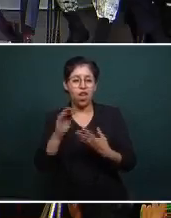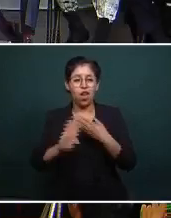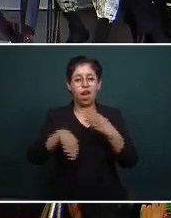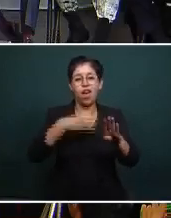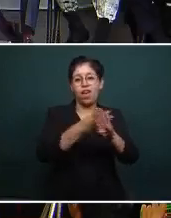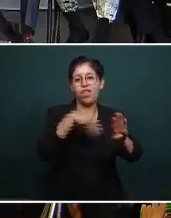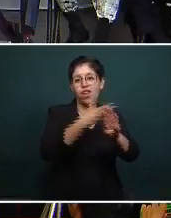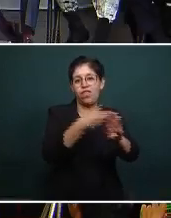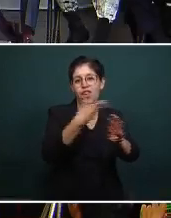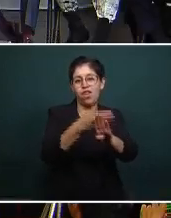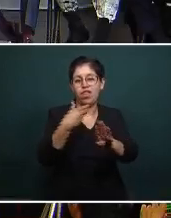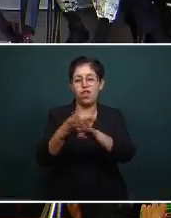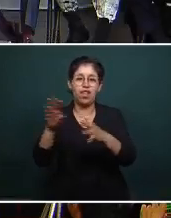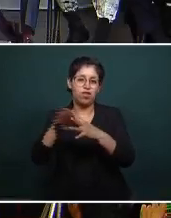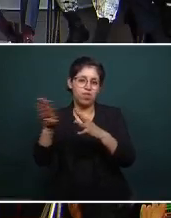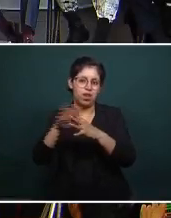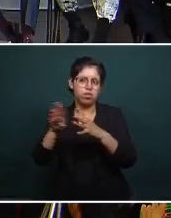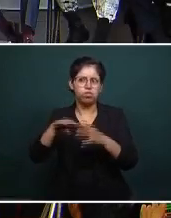Nada más digo esto